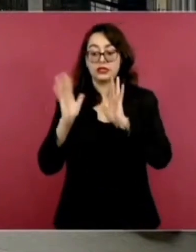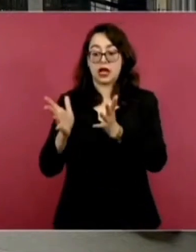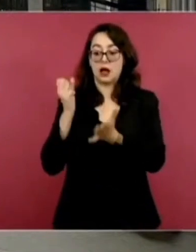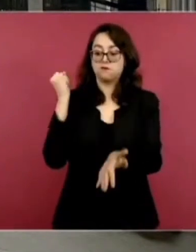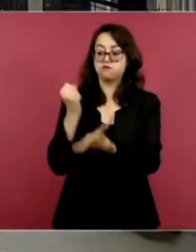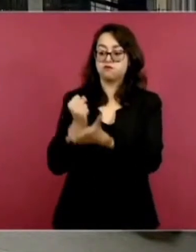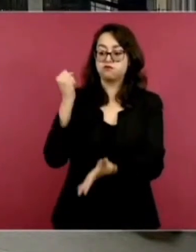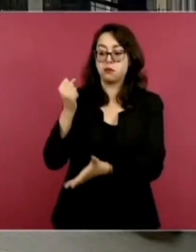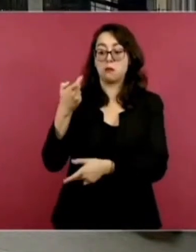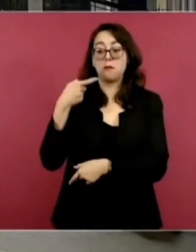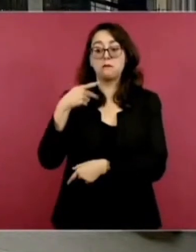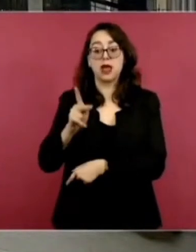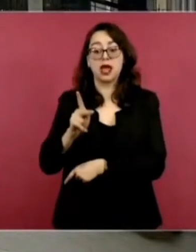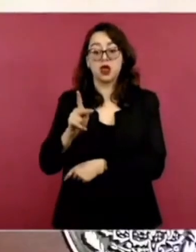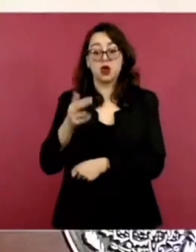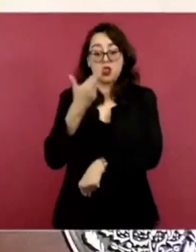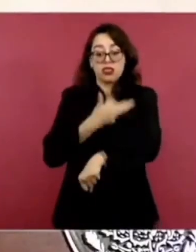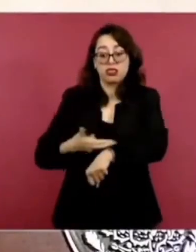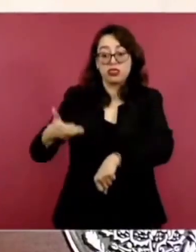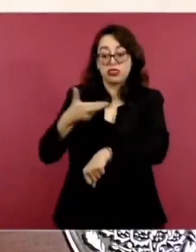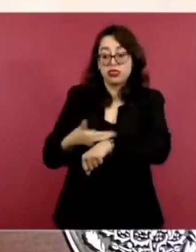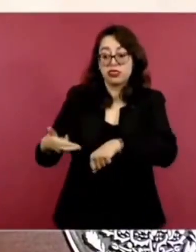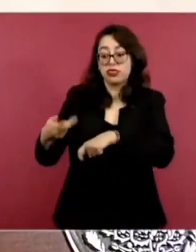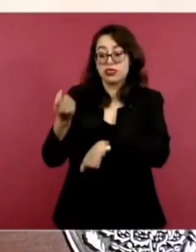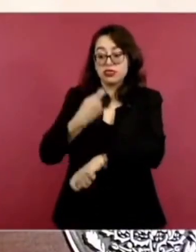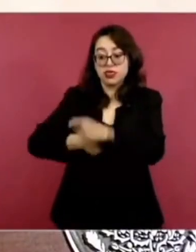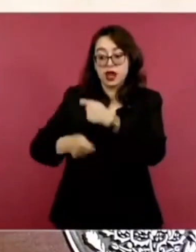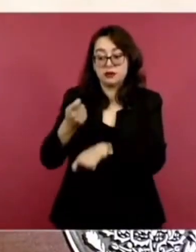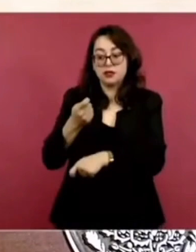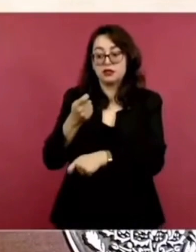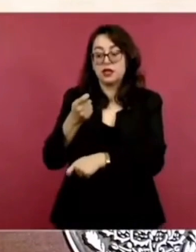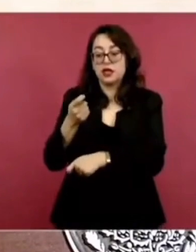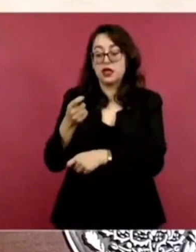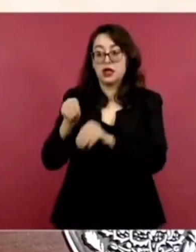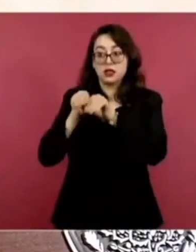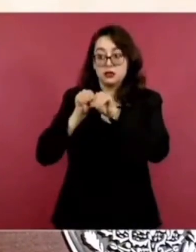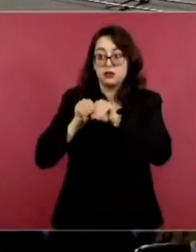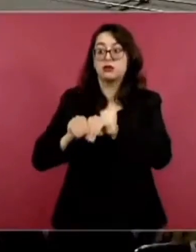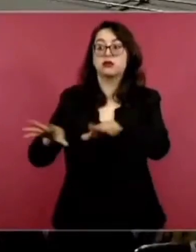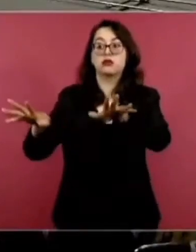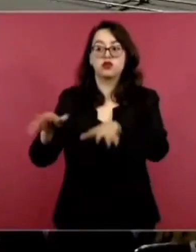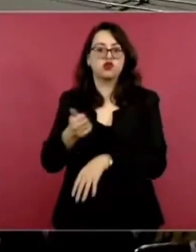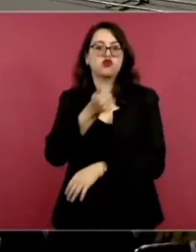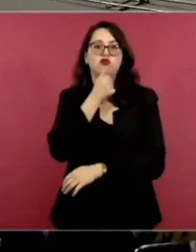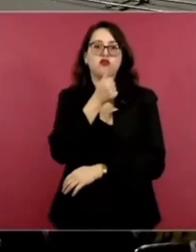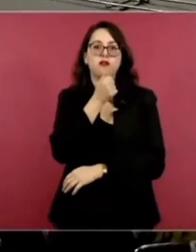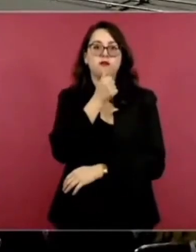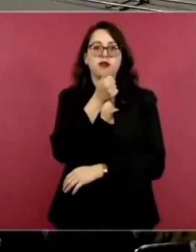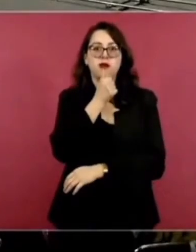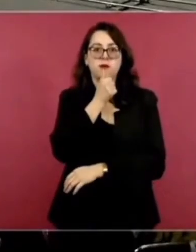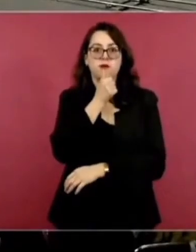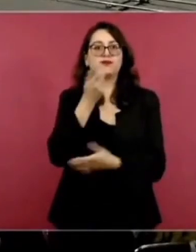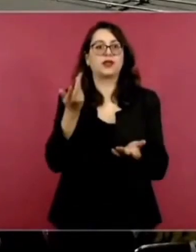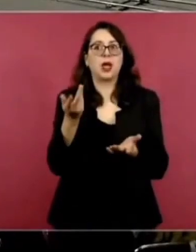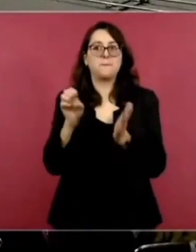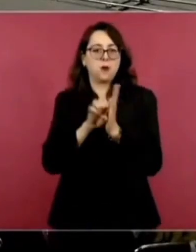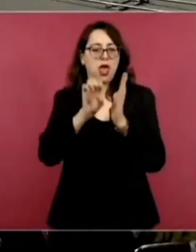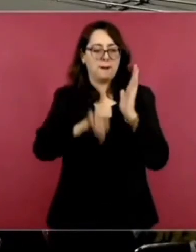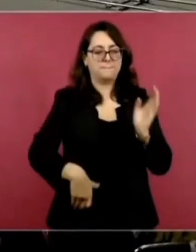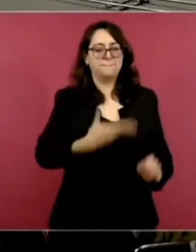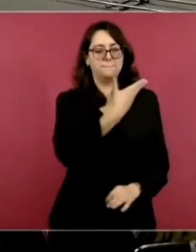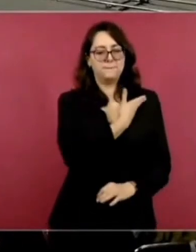como si yo emito un decreto, pero no se publica